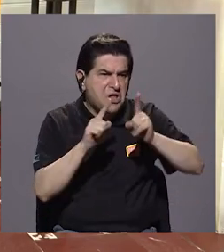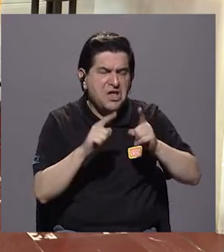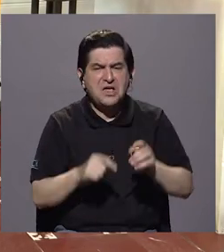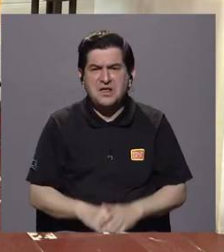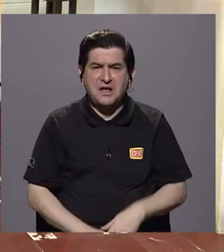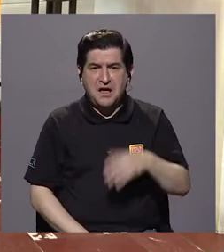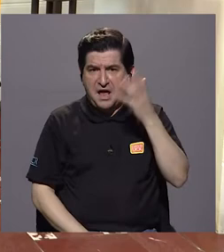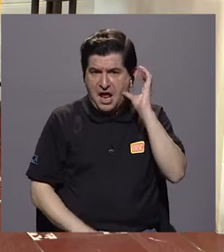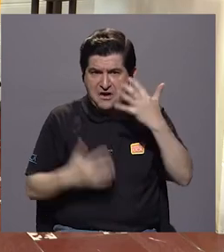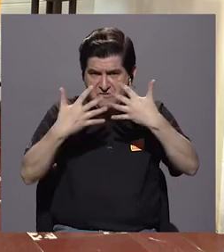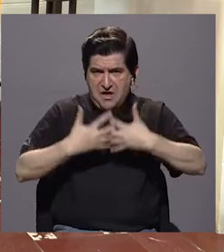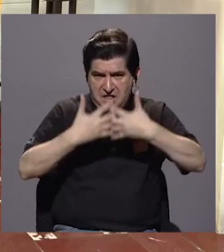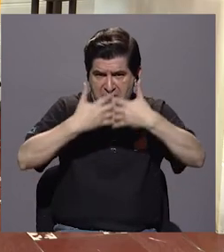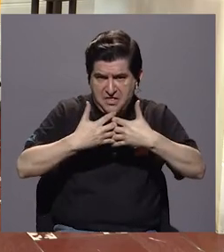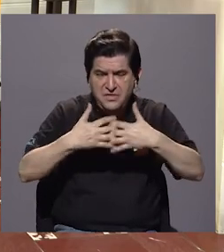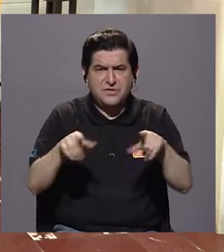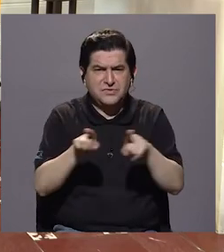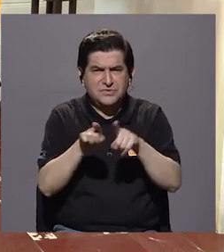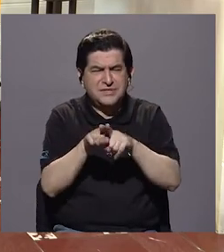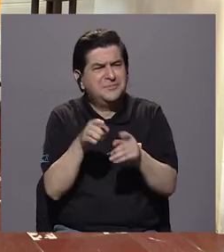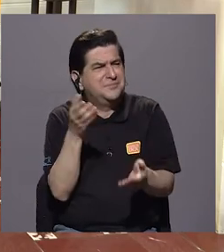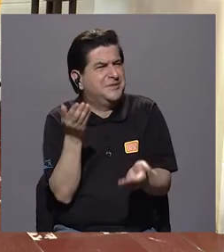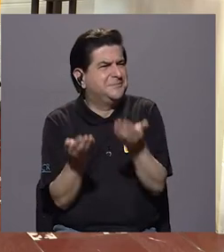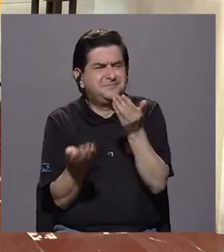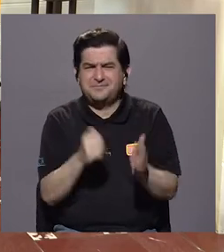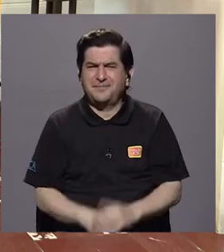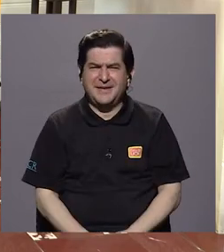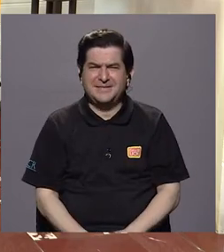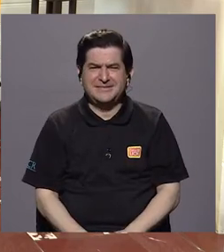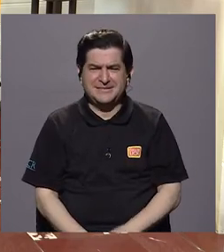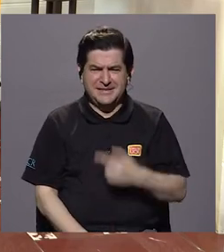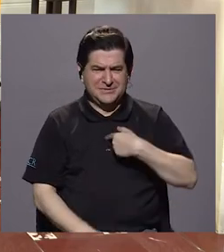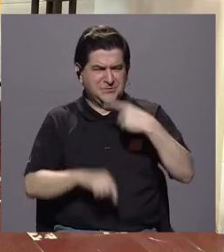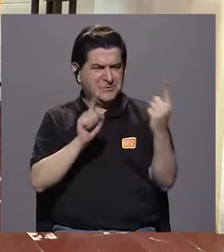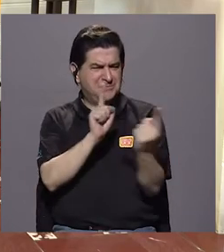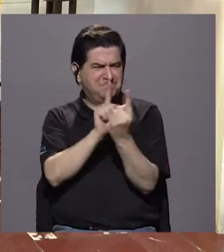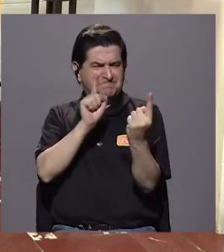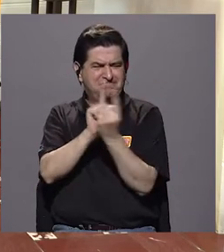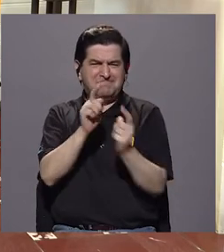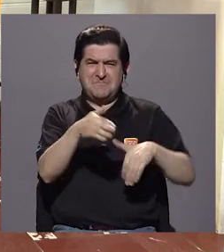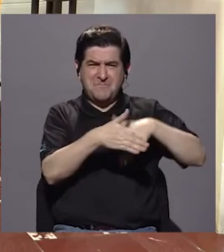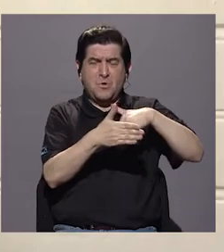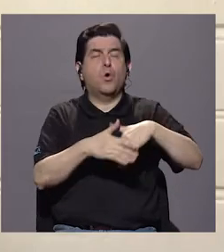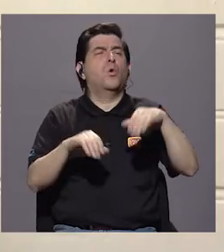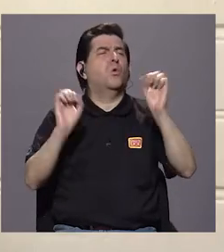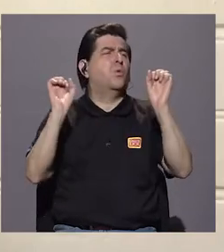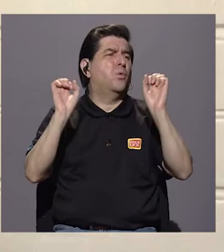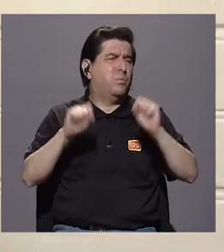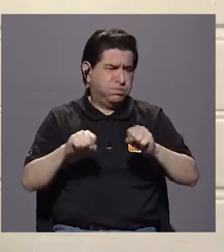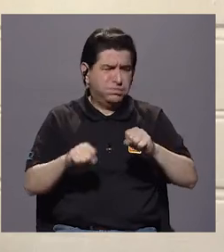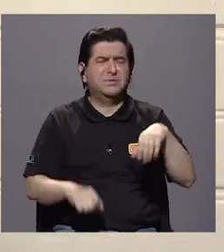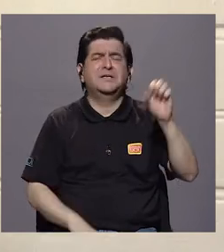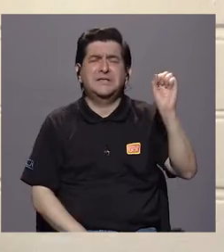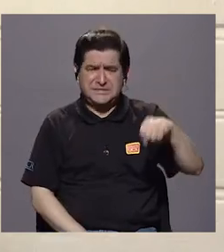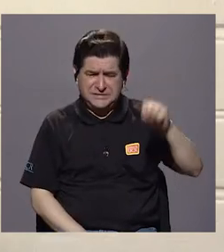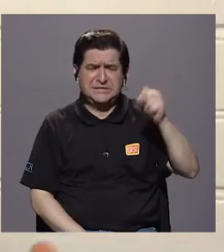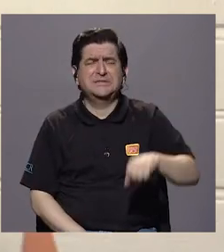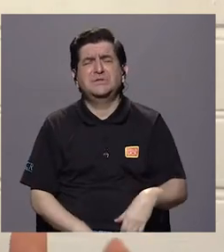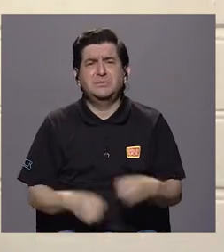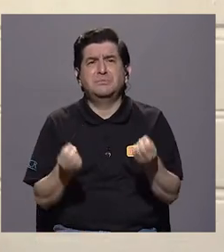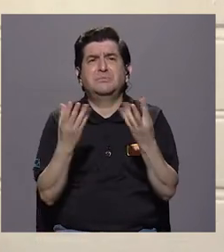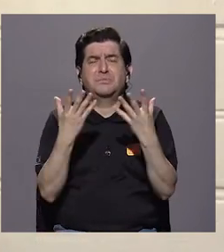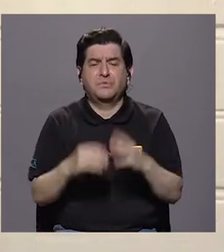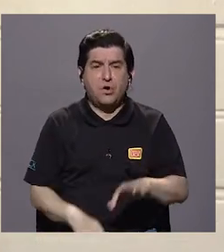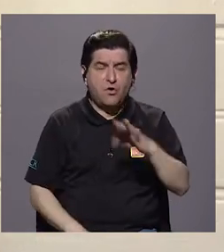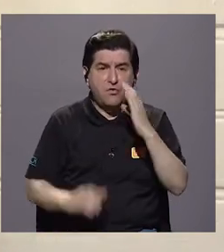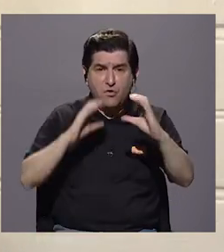veces, también se encuentra una gran cantidad de obstáculos. Uf, sí. ¿Verdad? Creo que los medios de